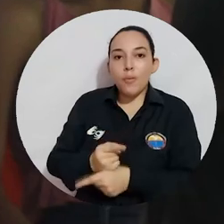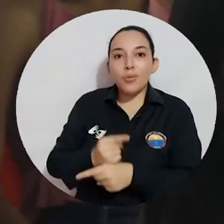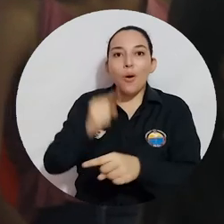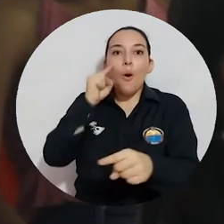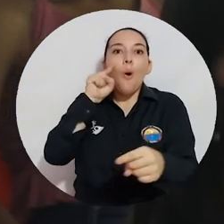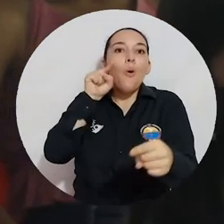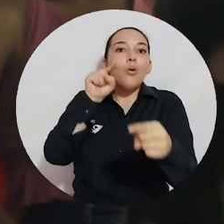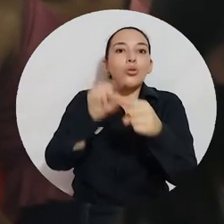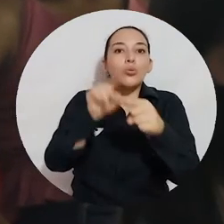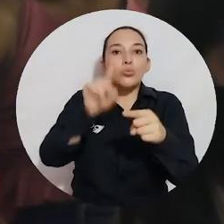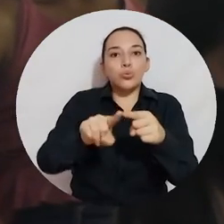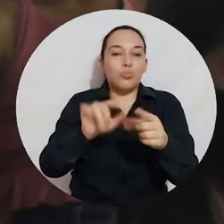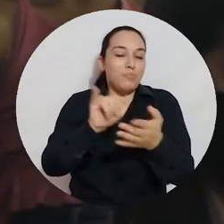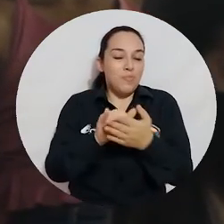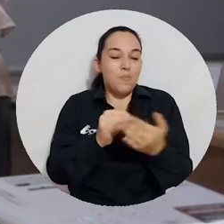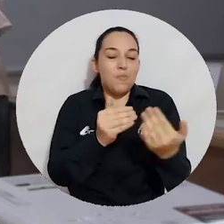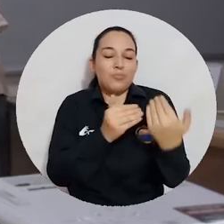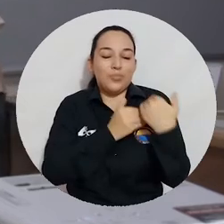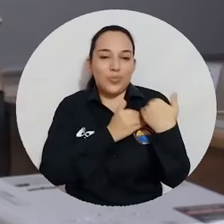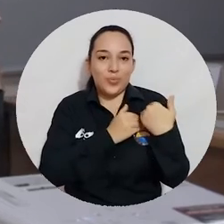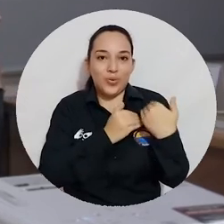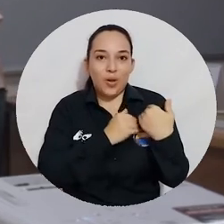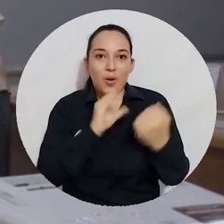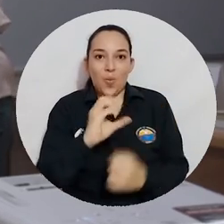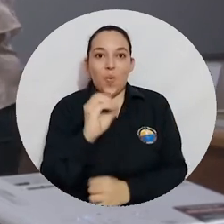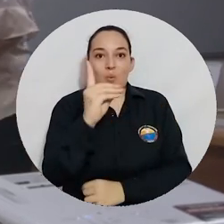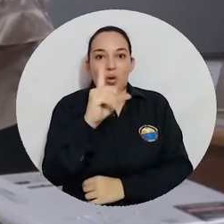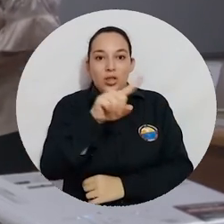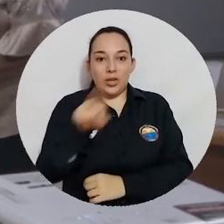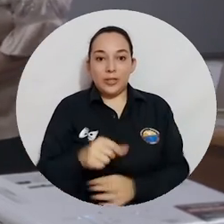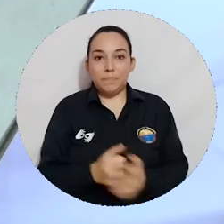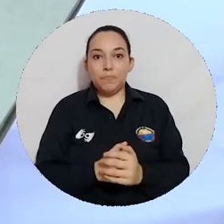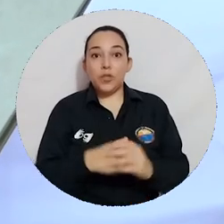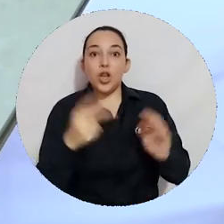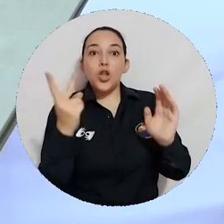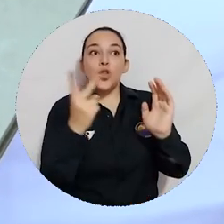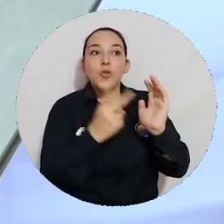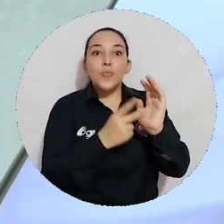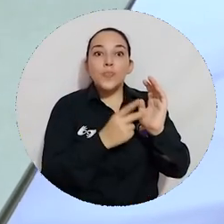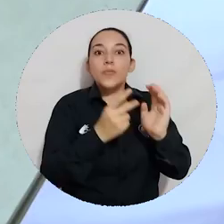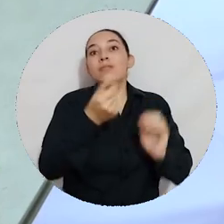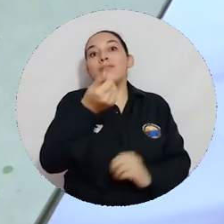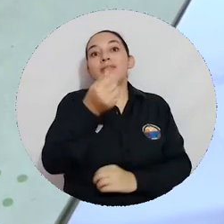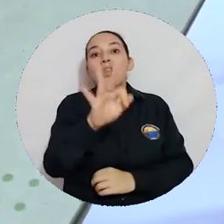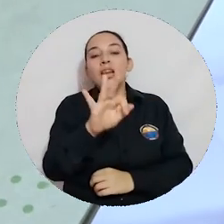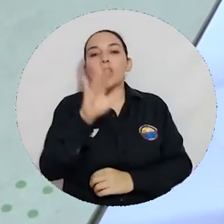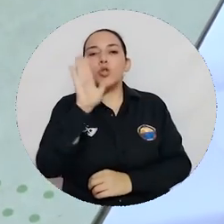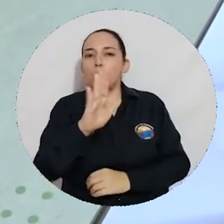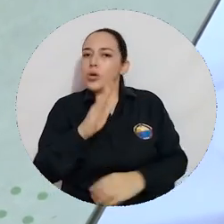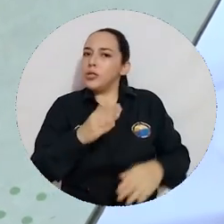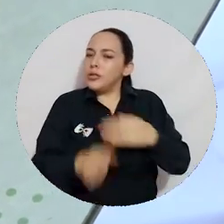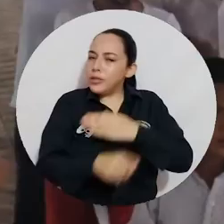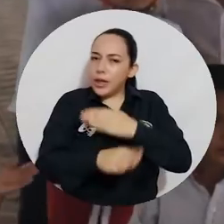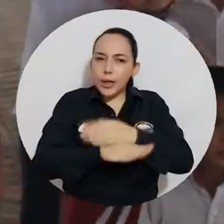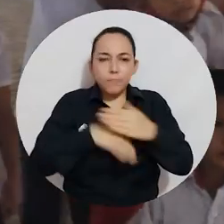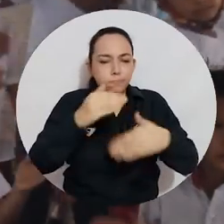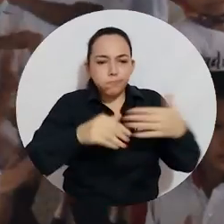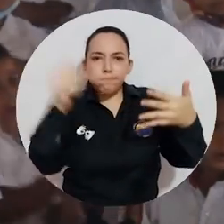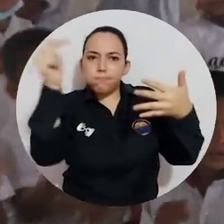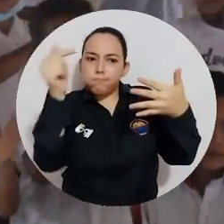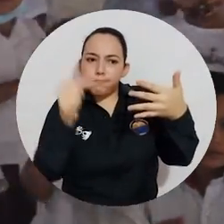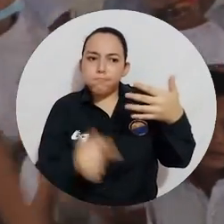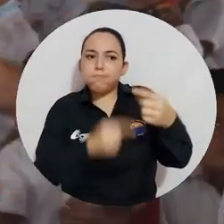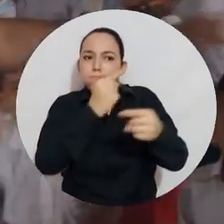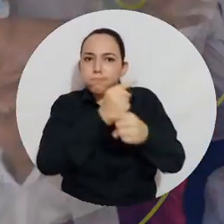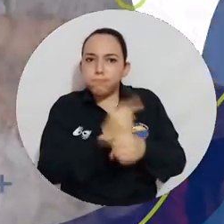cumplimiento de los Objetivos de Desarrollo Sostenible. UniMagdalena sostiene desde 2013 este reconocimiento y aspira a mantener los estándares de